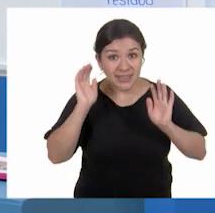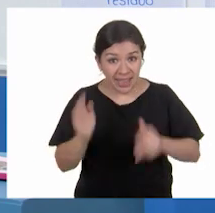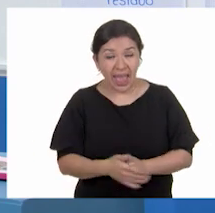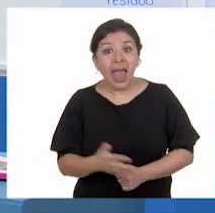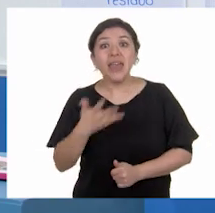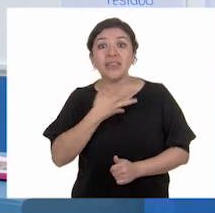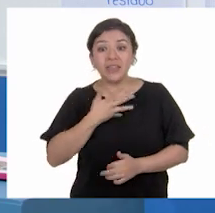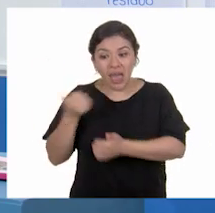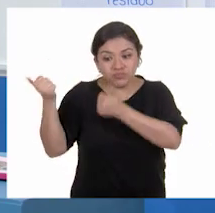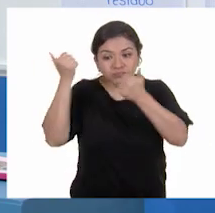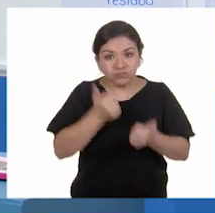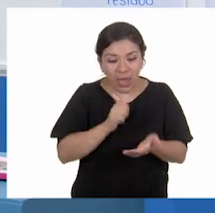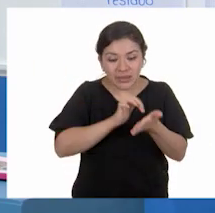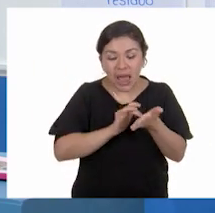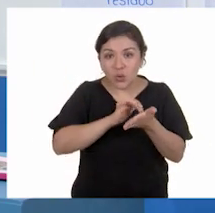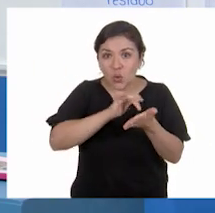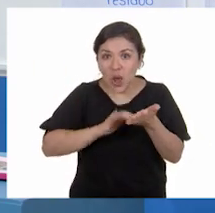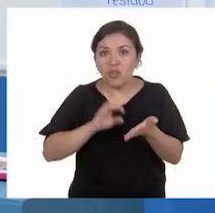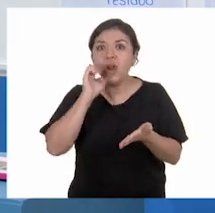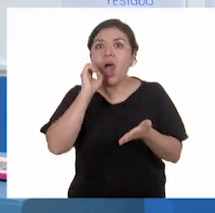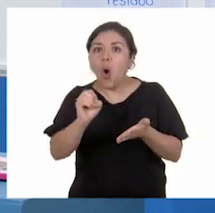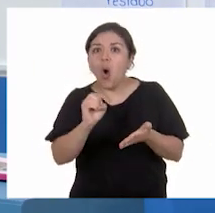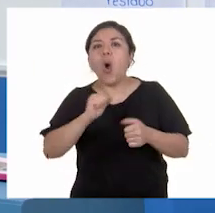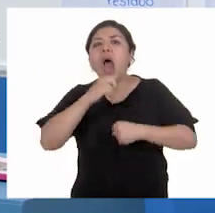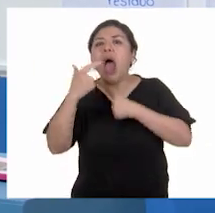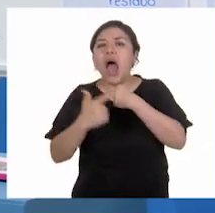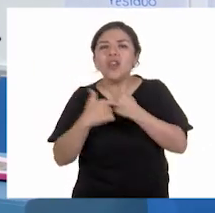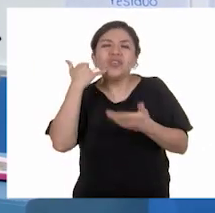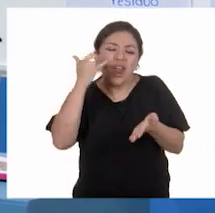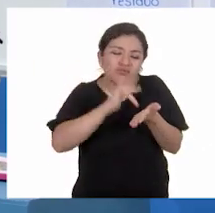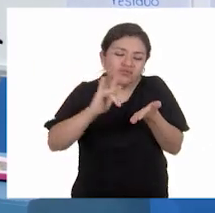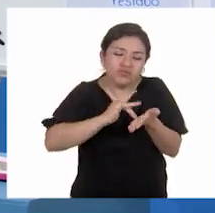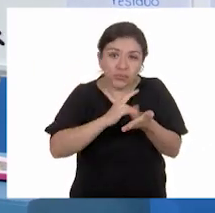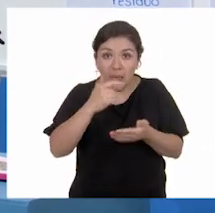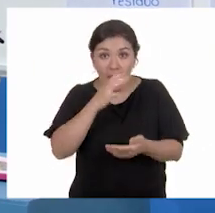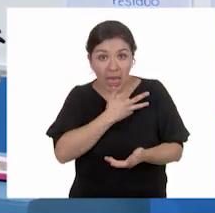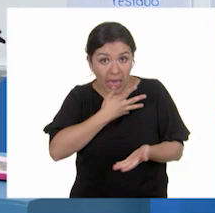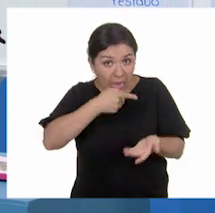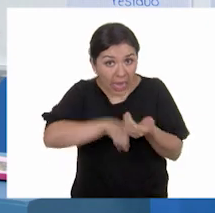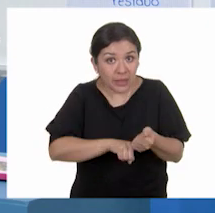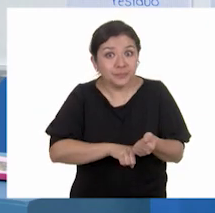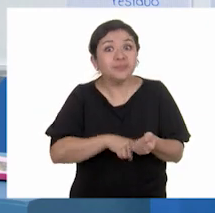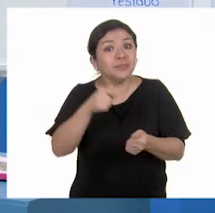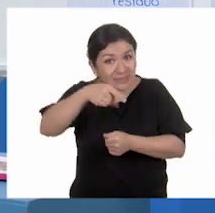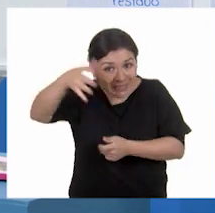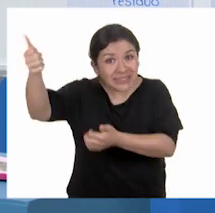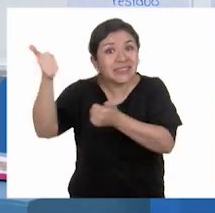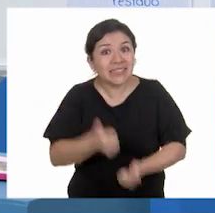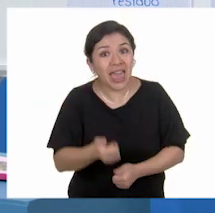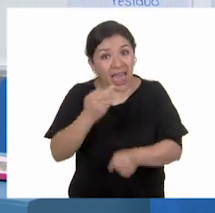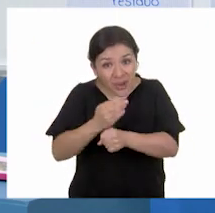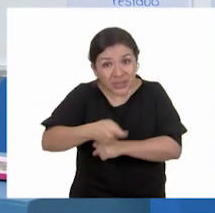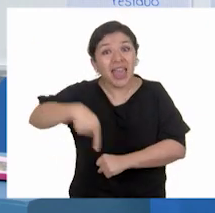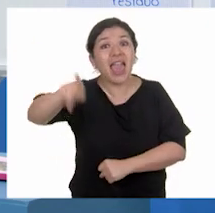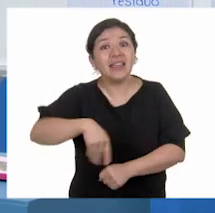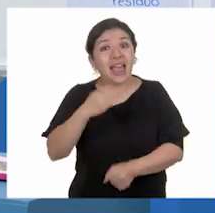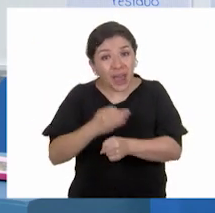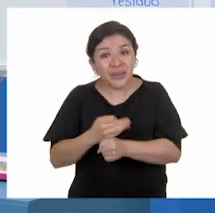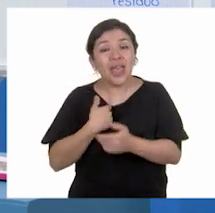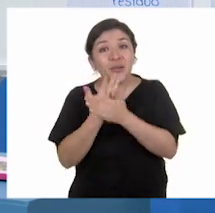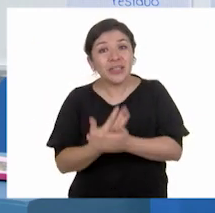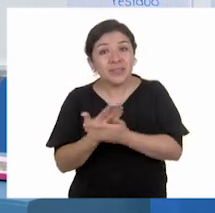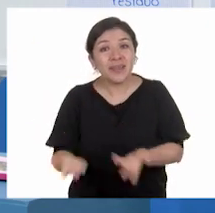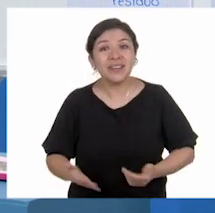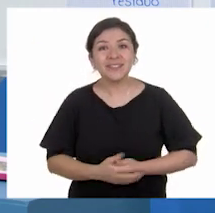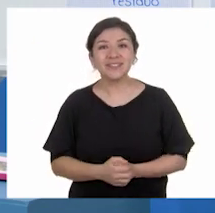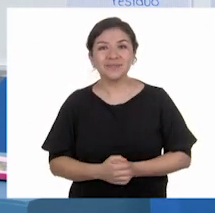¿Ya tienes tu calculadora o algún dispositivo a la mano? ¡Corre! ¡Ve! ¡Tráela! ¡Trae lo que vas a